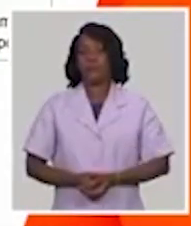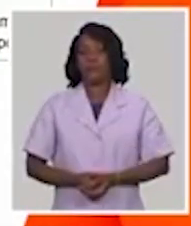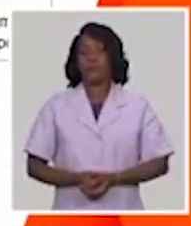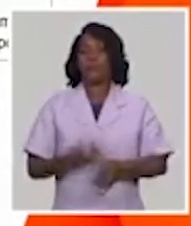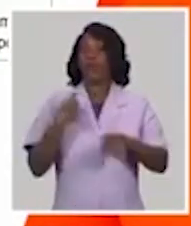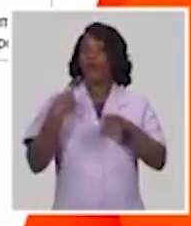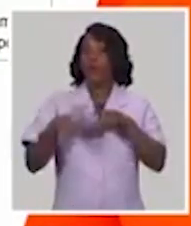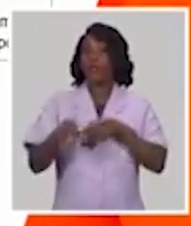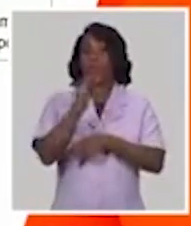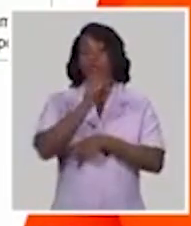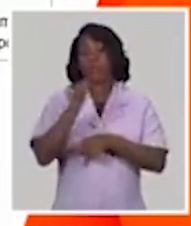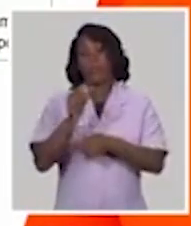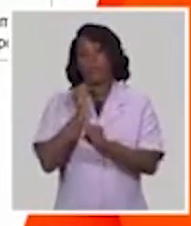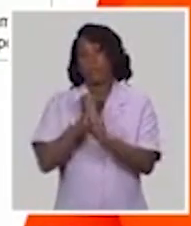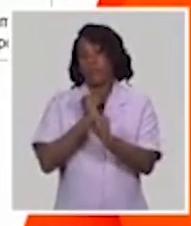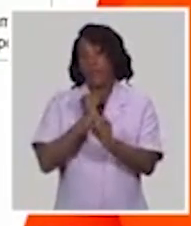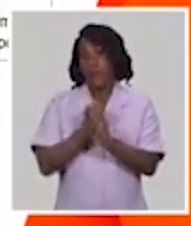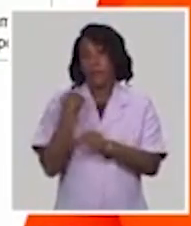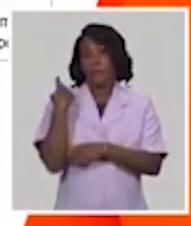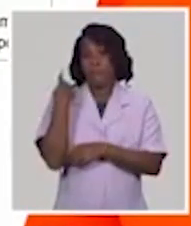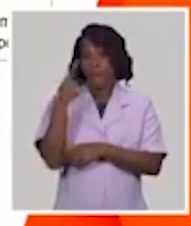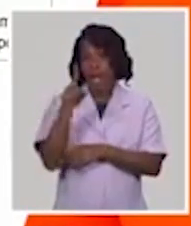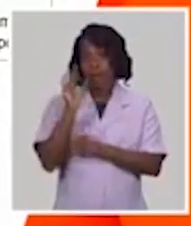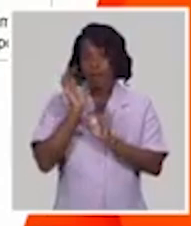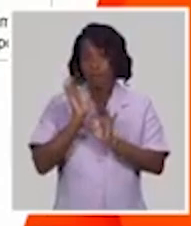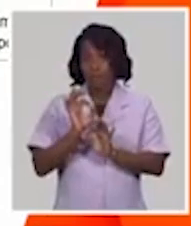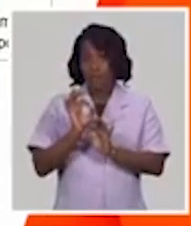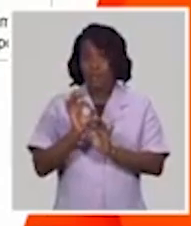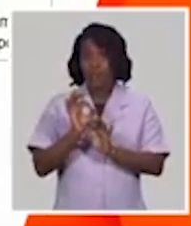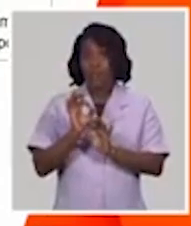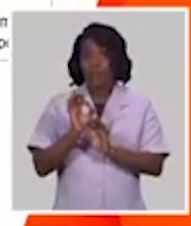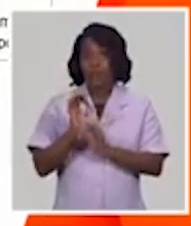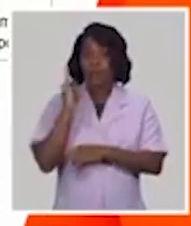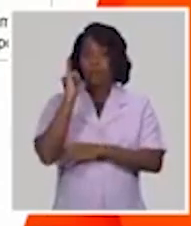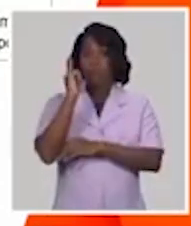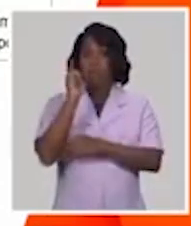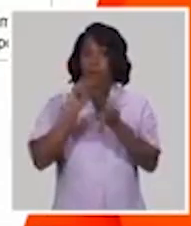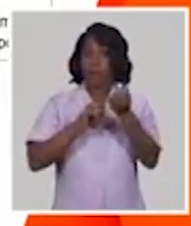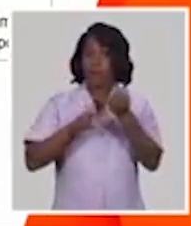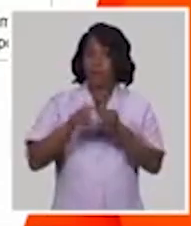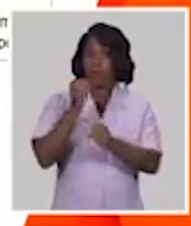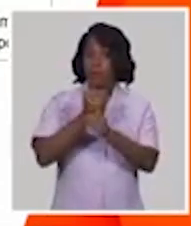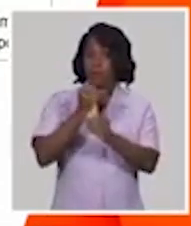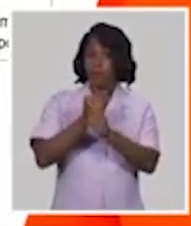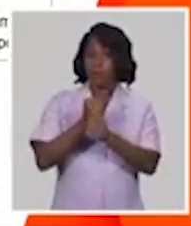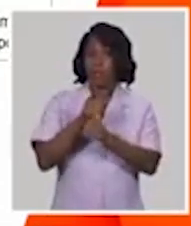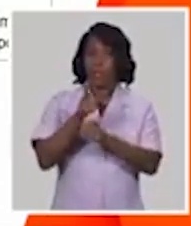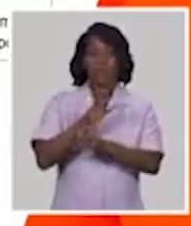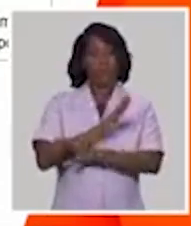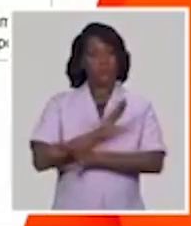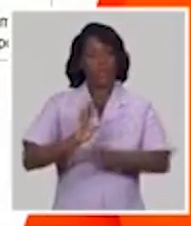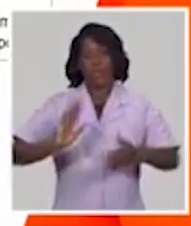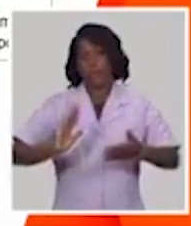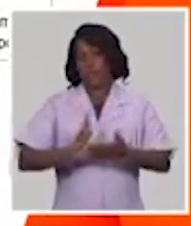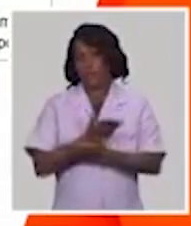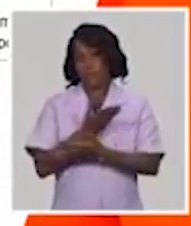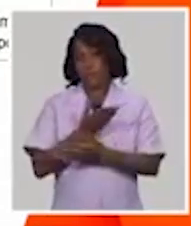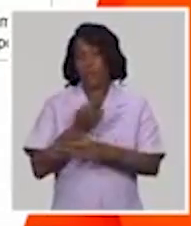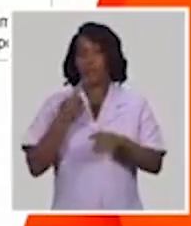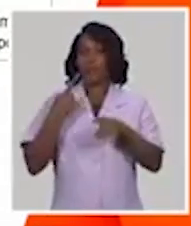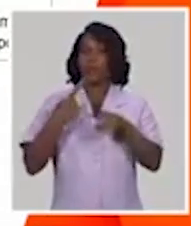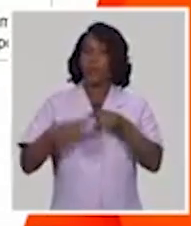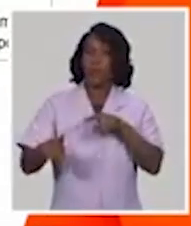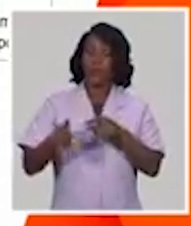de trabajo a todos los organismos e instituciones. Yo pienso que el gobierno central es un ejemplo de eso. Se invalidan